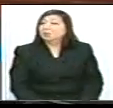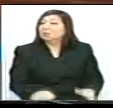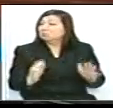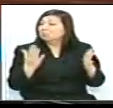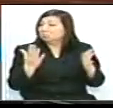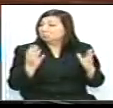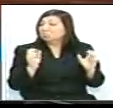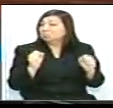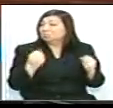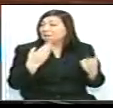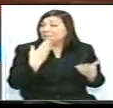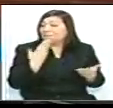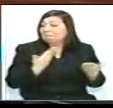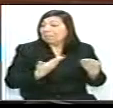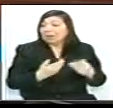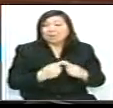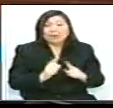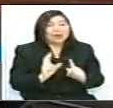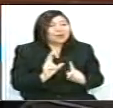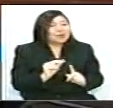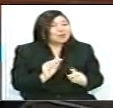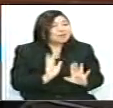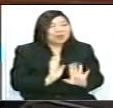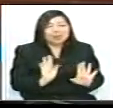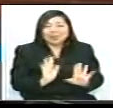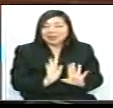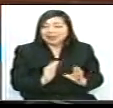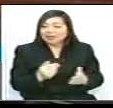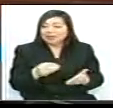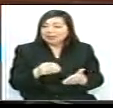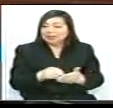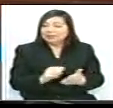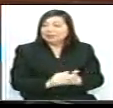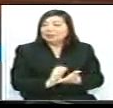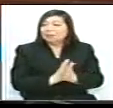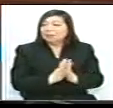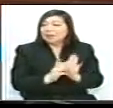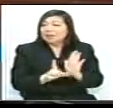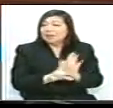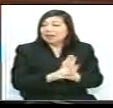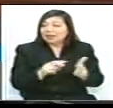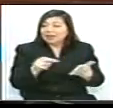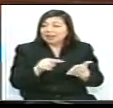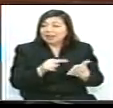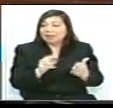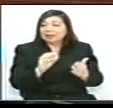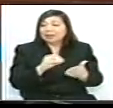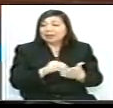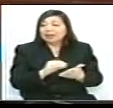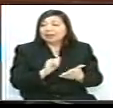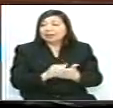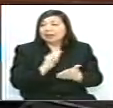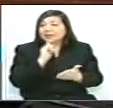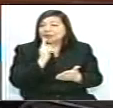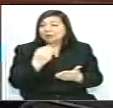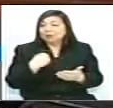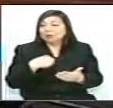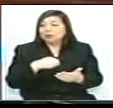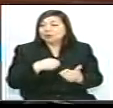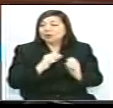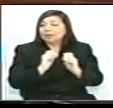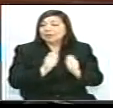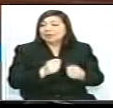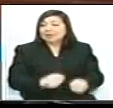en fin, en lo que corresponda, pero no podemos nosotros a la limón estar aprobando una ley, por si no hay lectura, pareciera que estamos nosotros